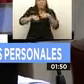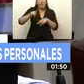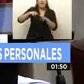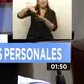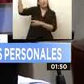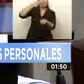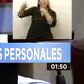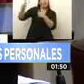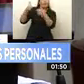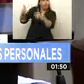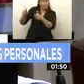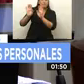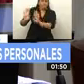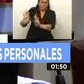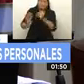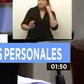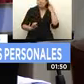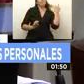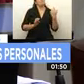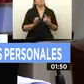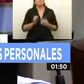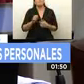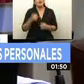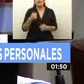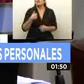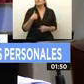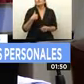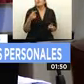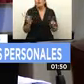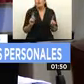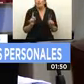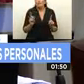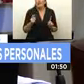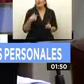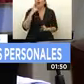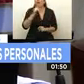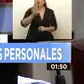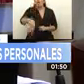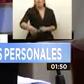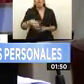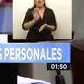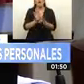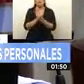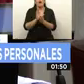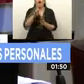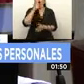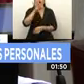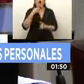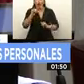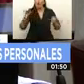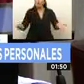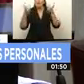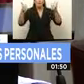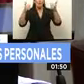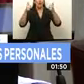bien Se sigue insistiendo en que el y no estoy sublimando el déficit fiscal no estoy diciendo viva el déficit fiscal